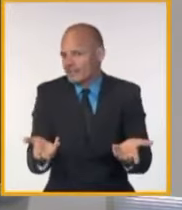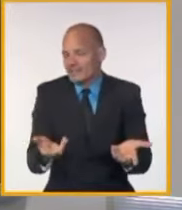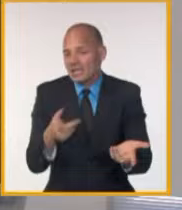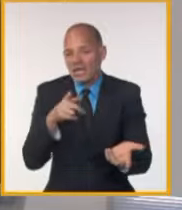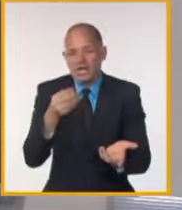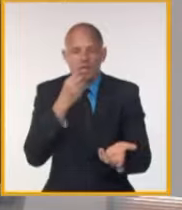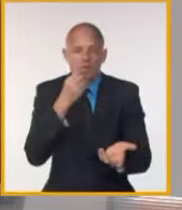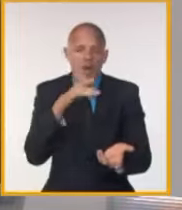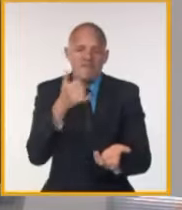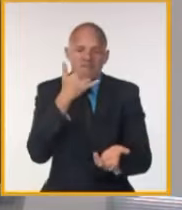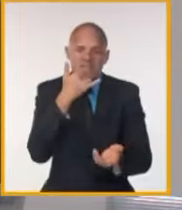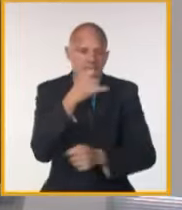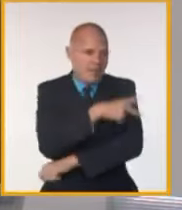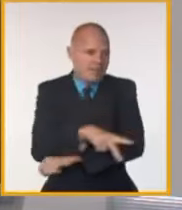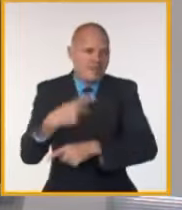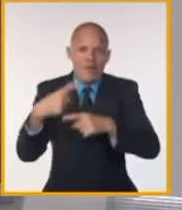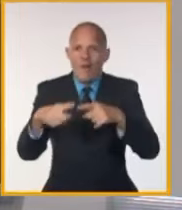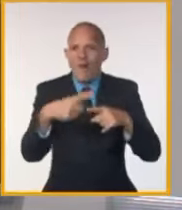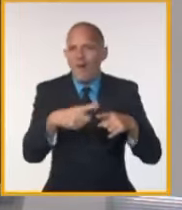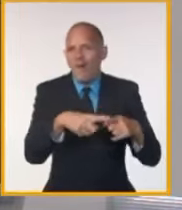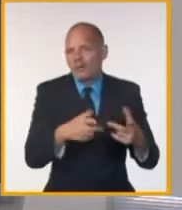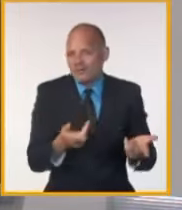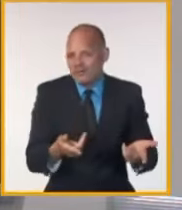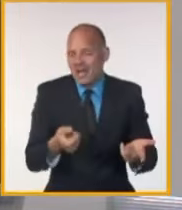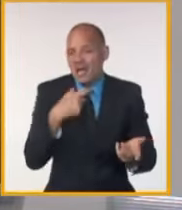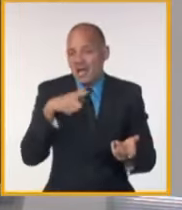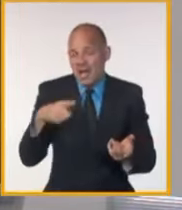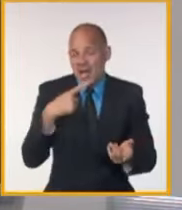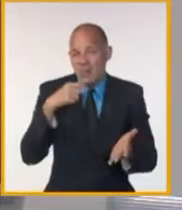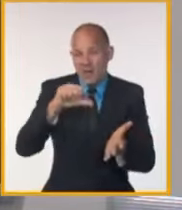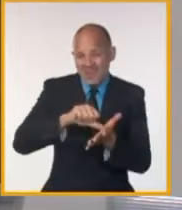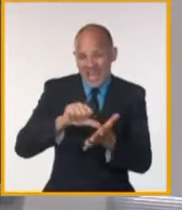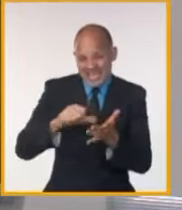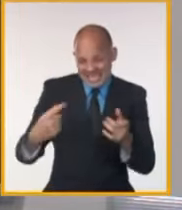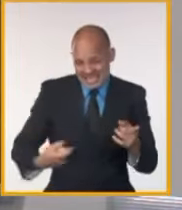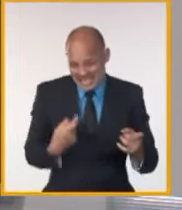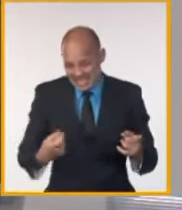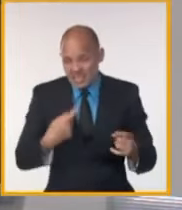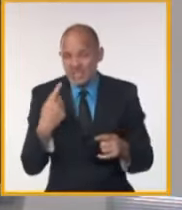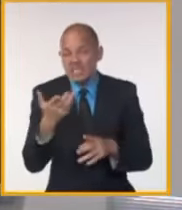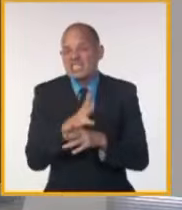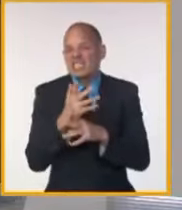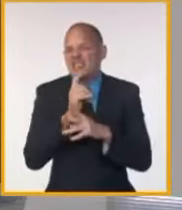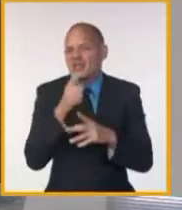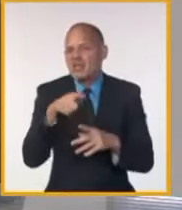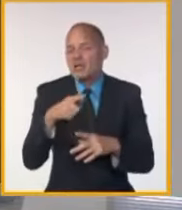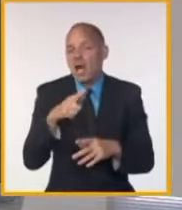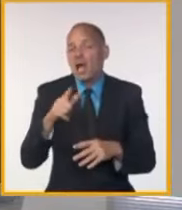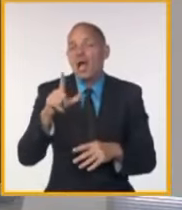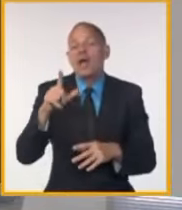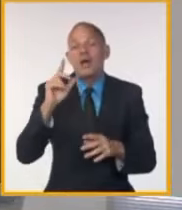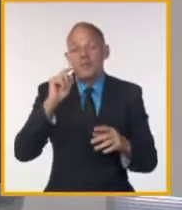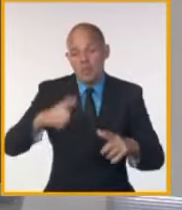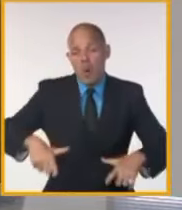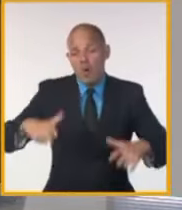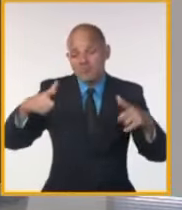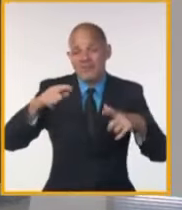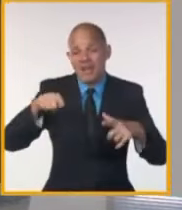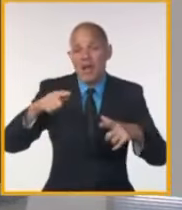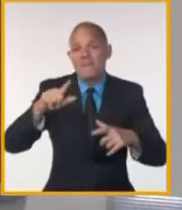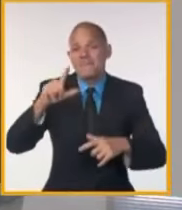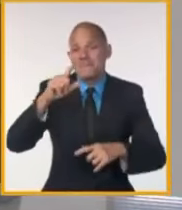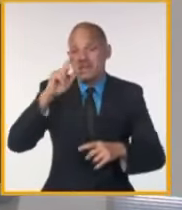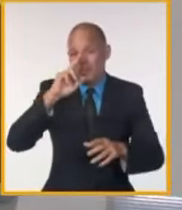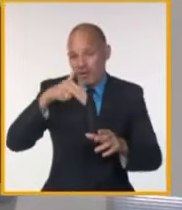de petróleo por otro lado Imagínese lo que eso representaría aunque el OPEP tiene una